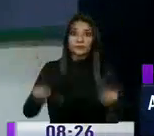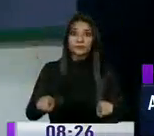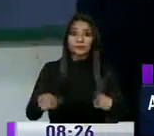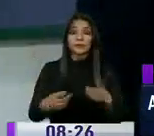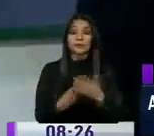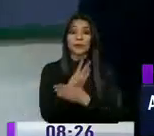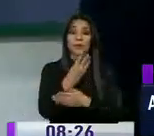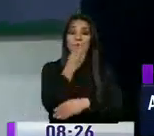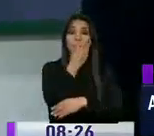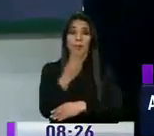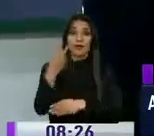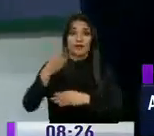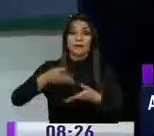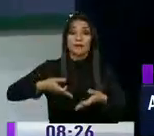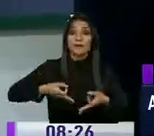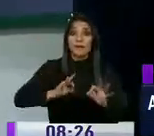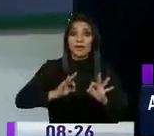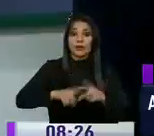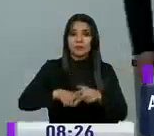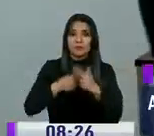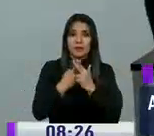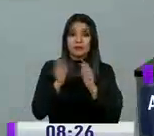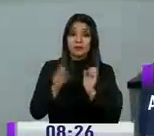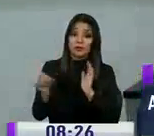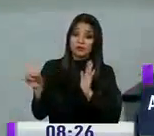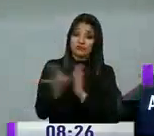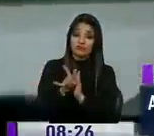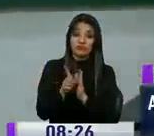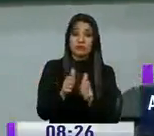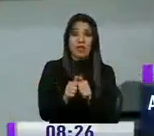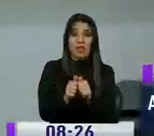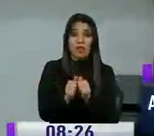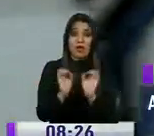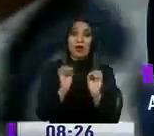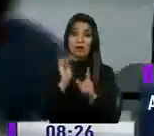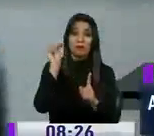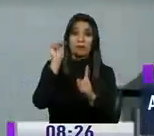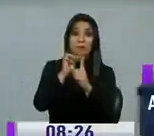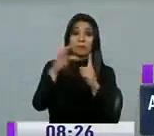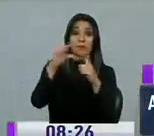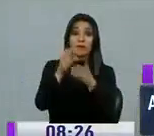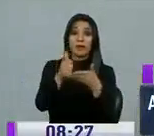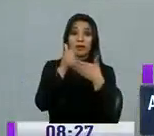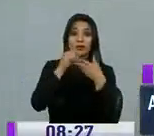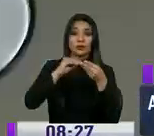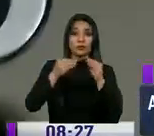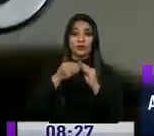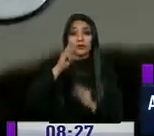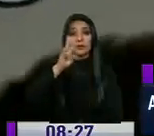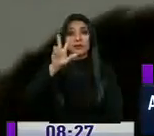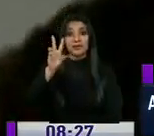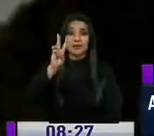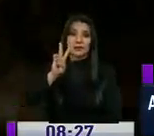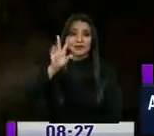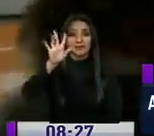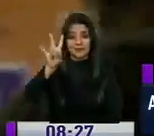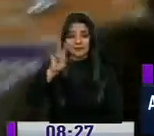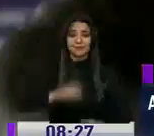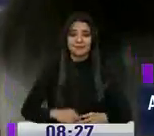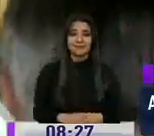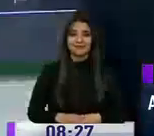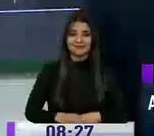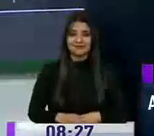en el mes de febrero y puede ser utilizada mediante la descarga de una aplicación o enviando la palabra ayuda al número 6367.